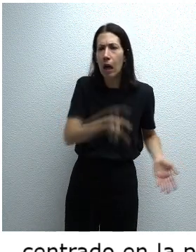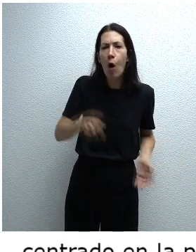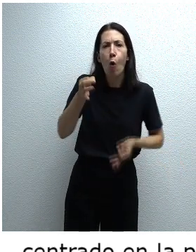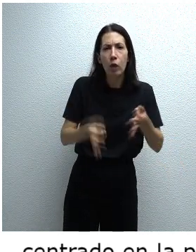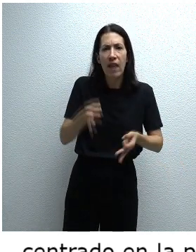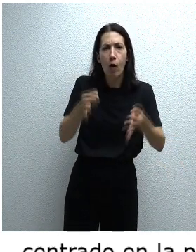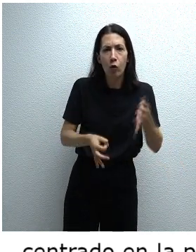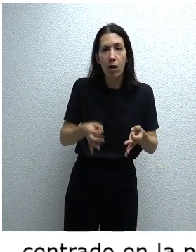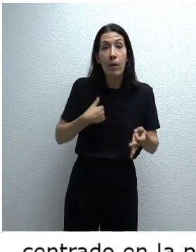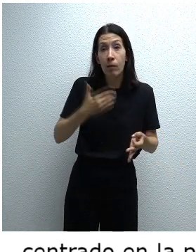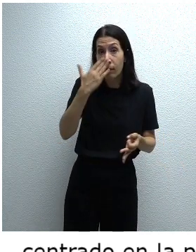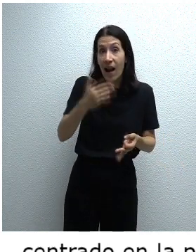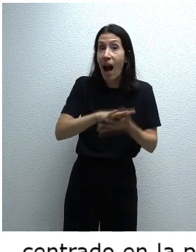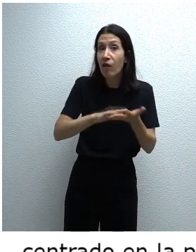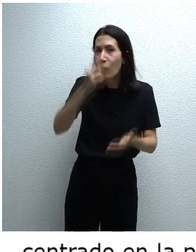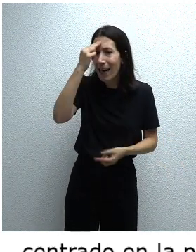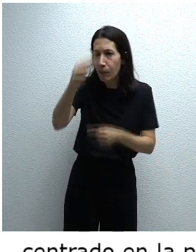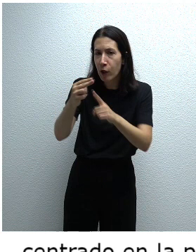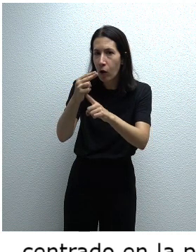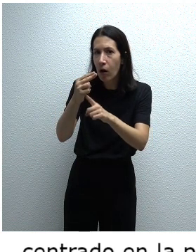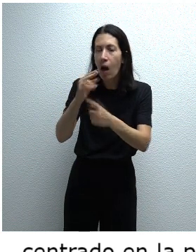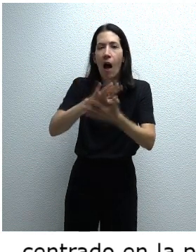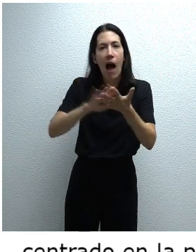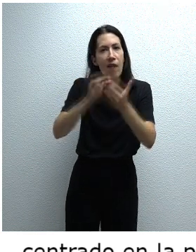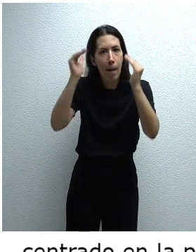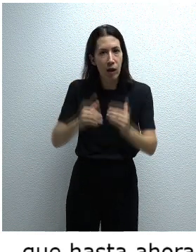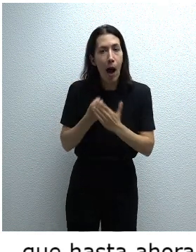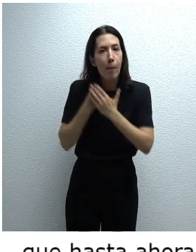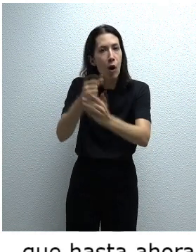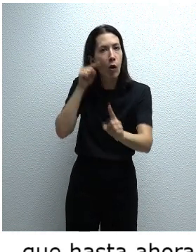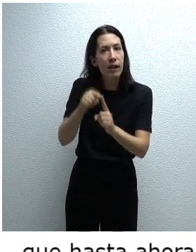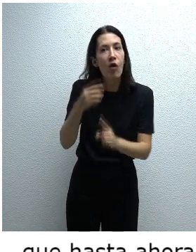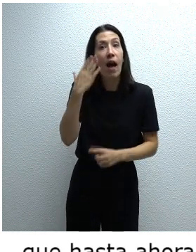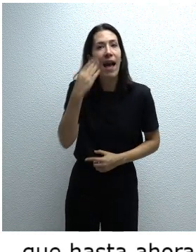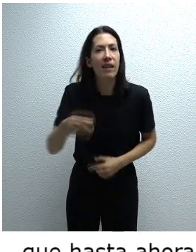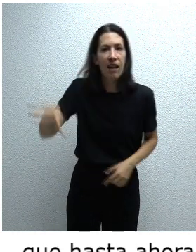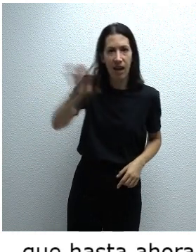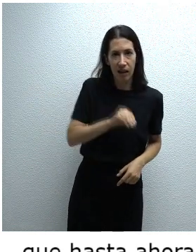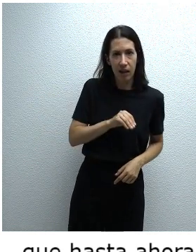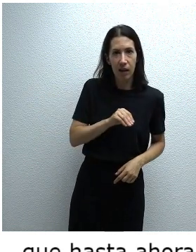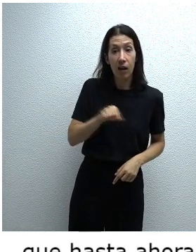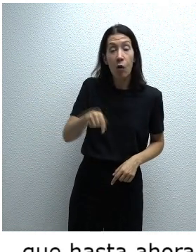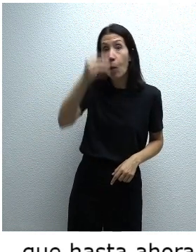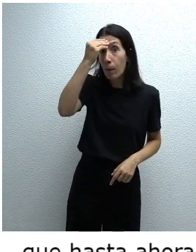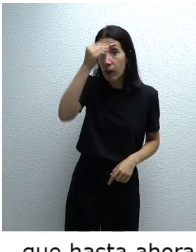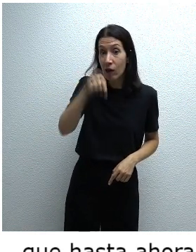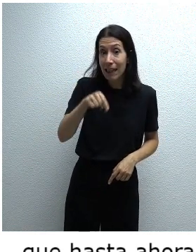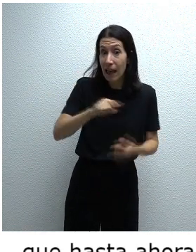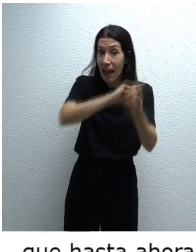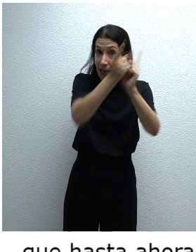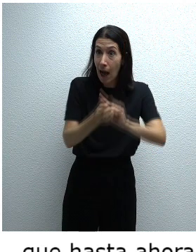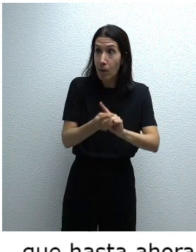quizá poco de respetar y de apoyar para entender y ser entendidos. Y creo que este cambio, desde